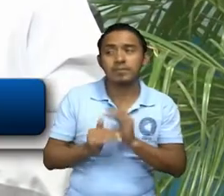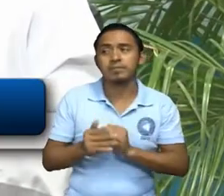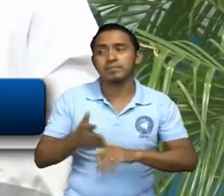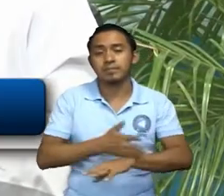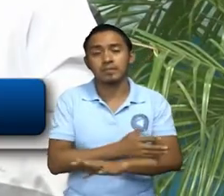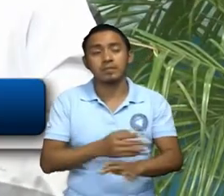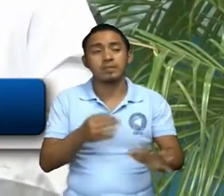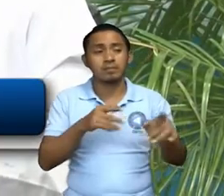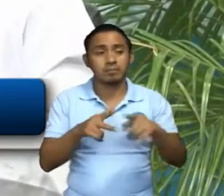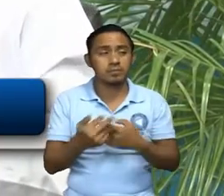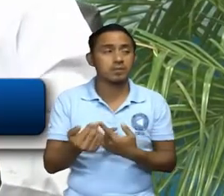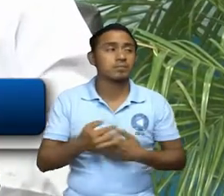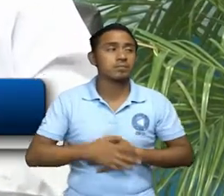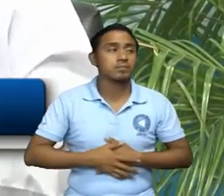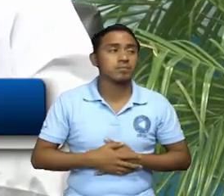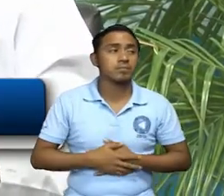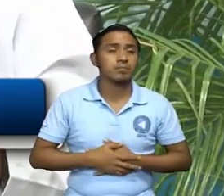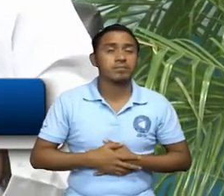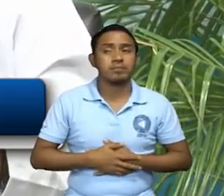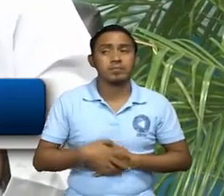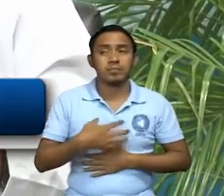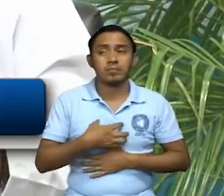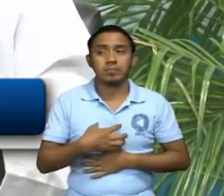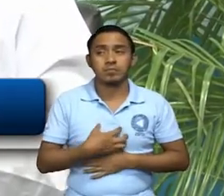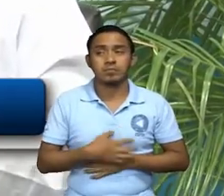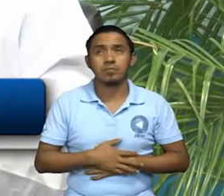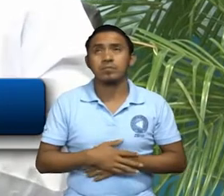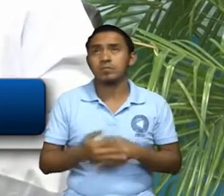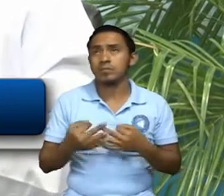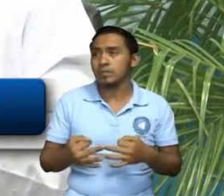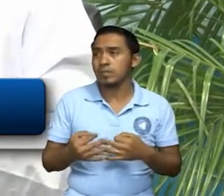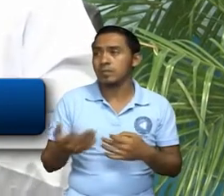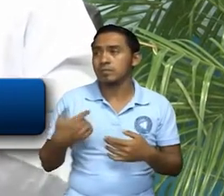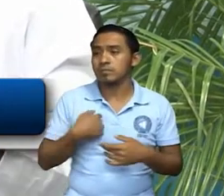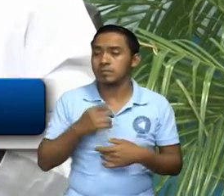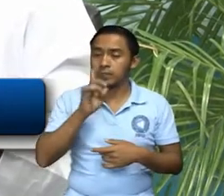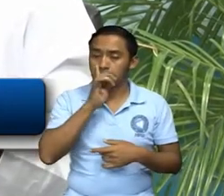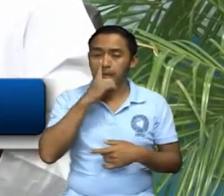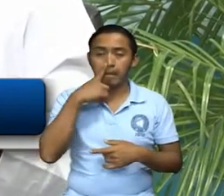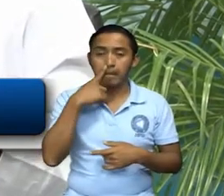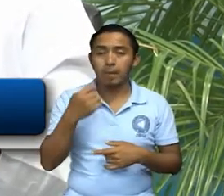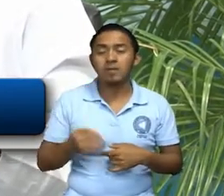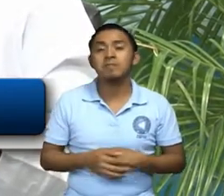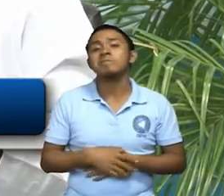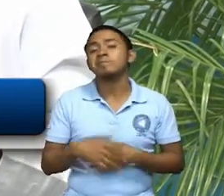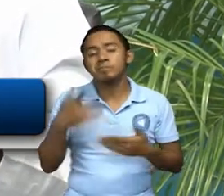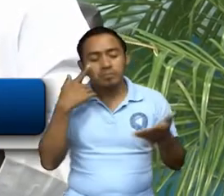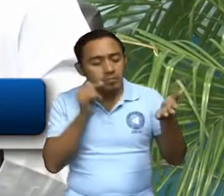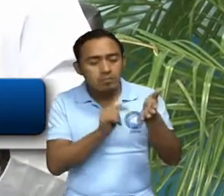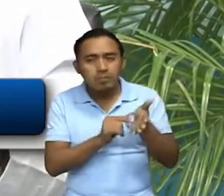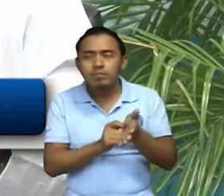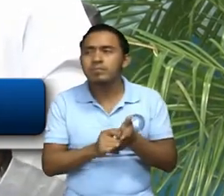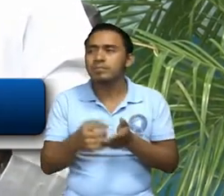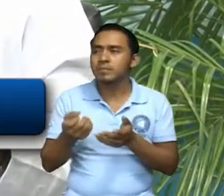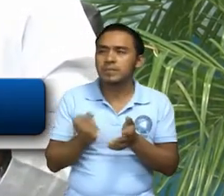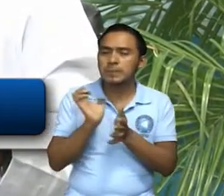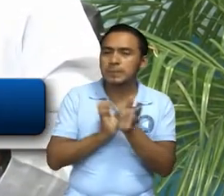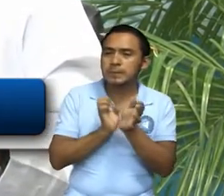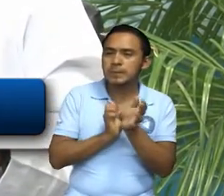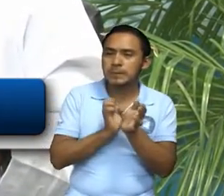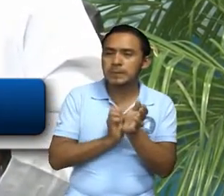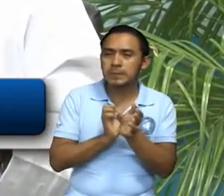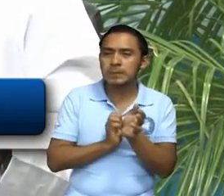al principio, son porque ellos se tocan, o sea, ellos se manosean la nariz. Entonces, mirar realmente si ellos se están rasgando la